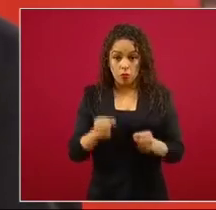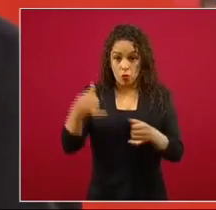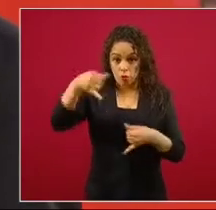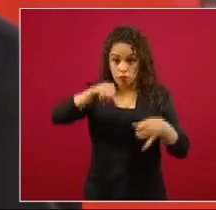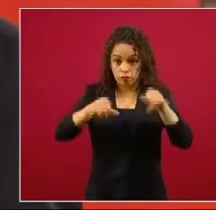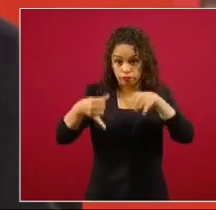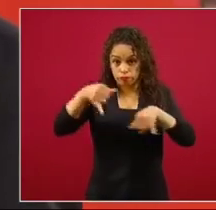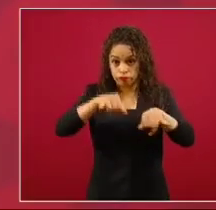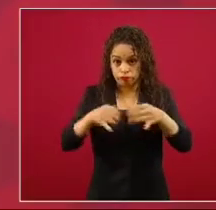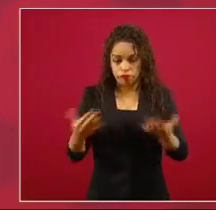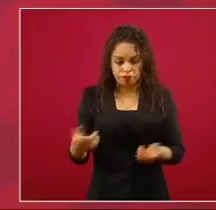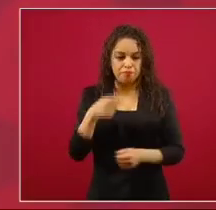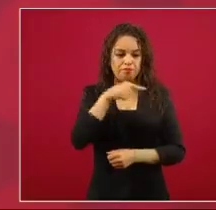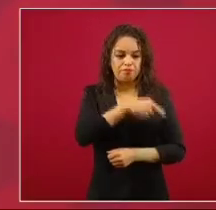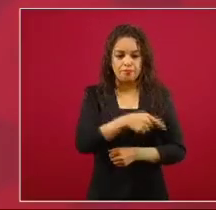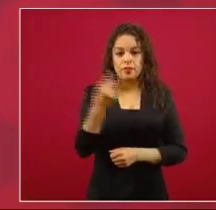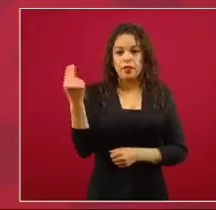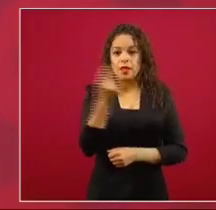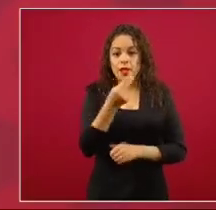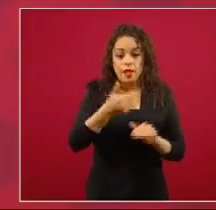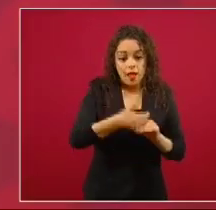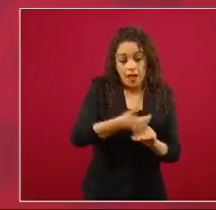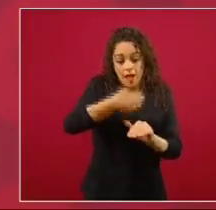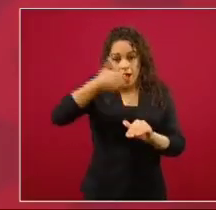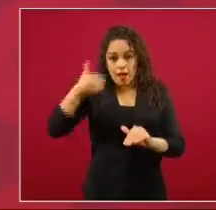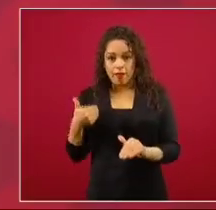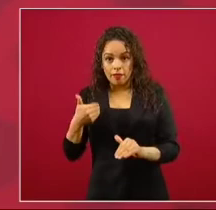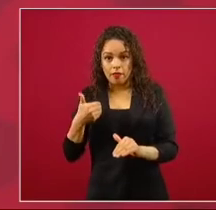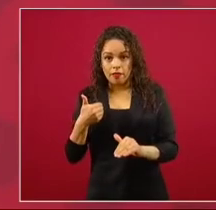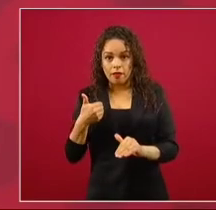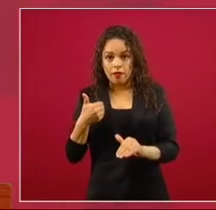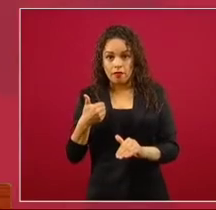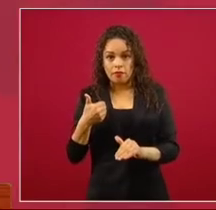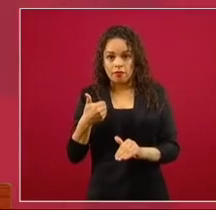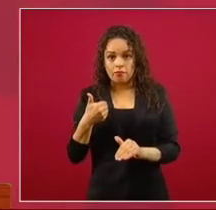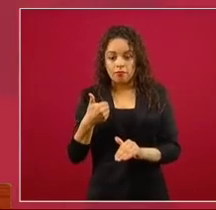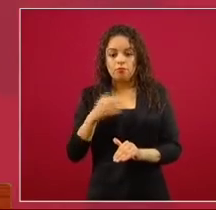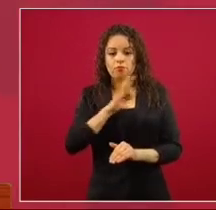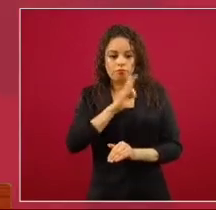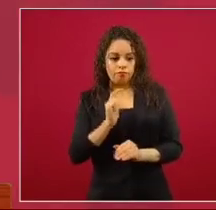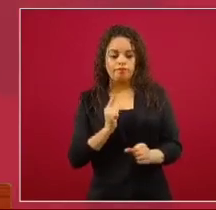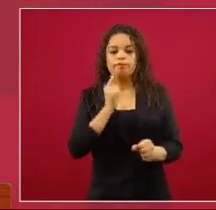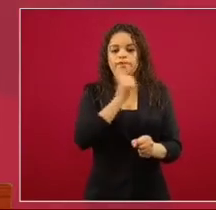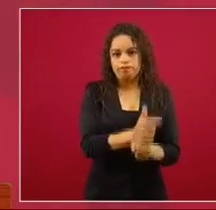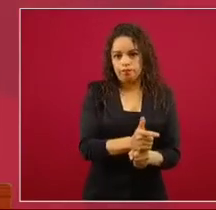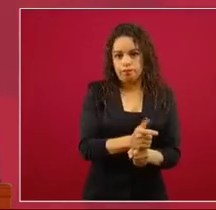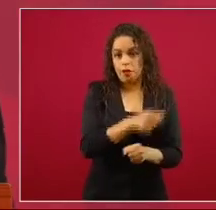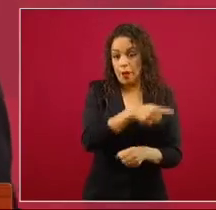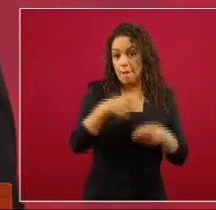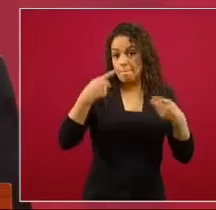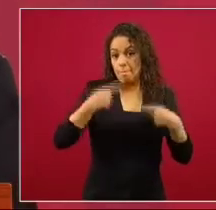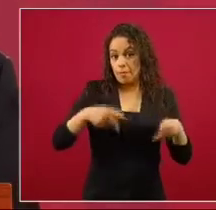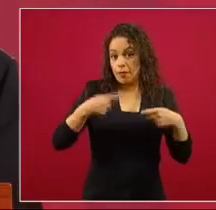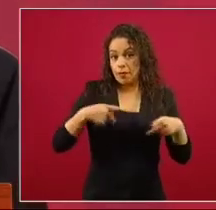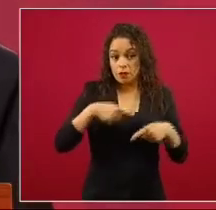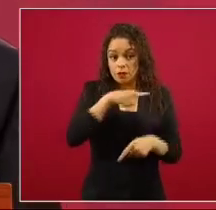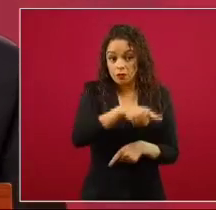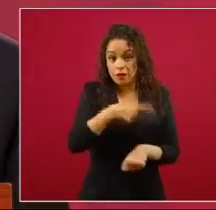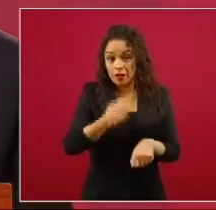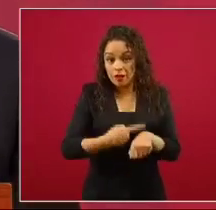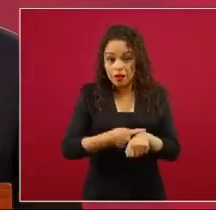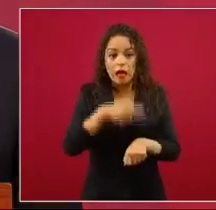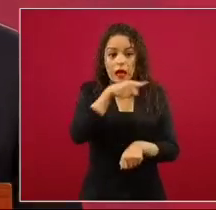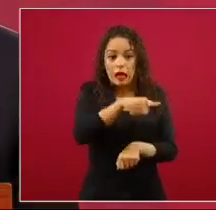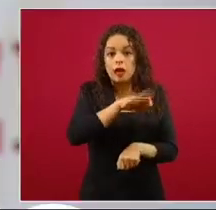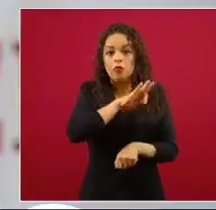propósito encontrar de la manera más temprana y por lo tanto oportuna a una persona que pudiera ser contagiante